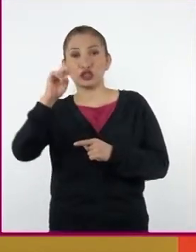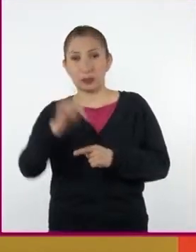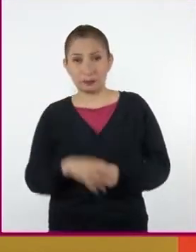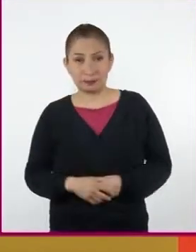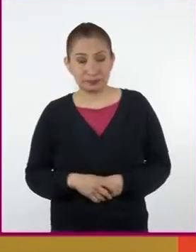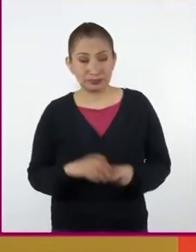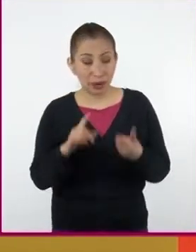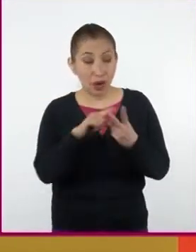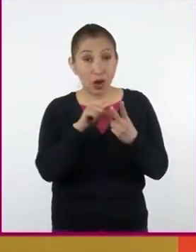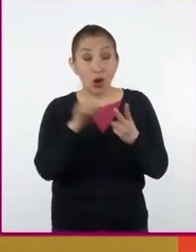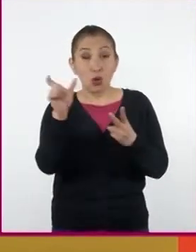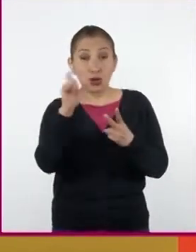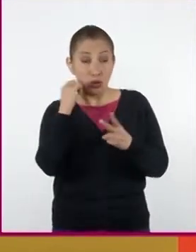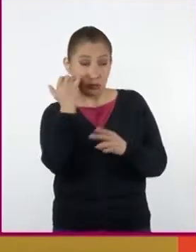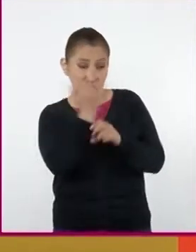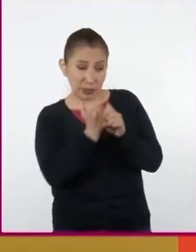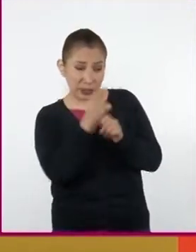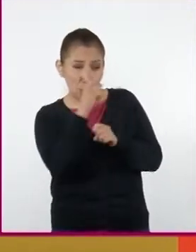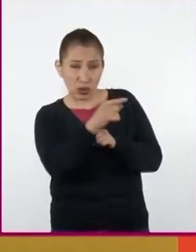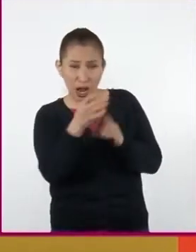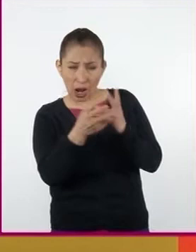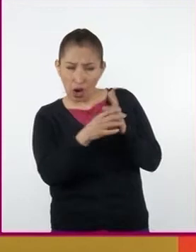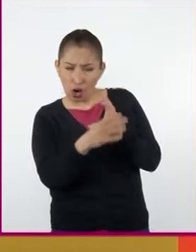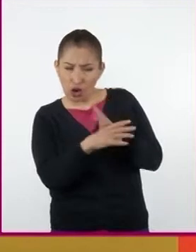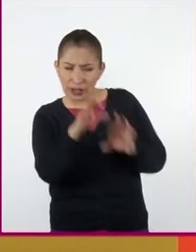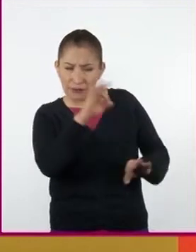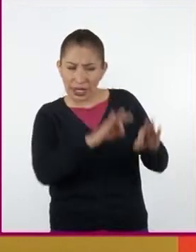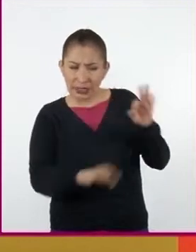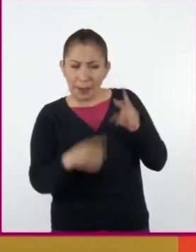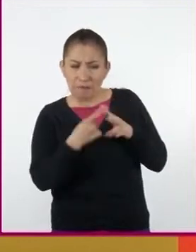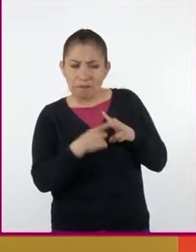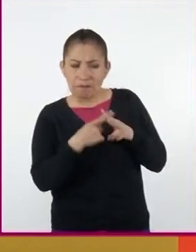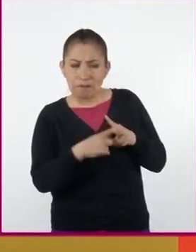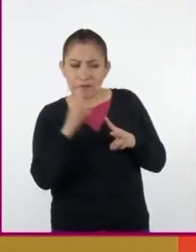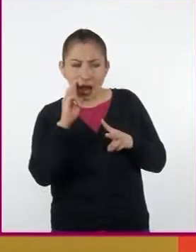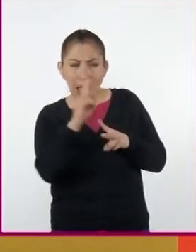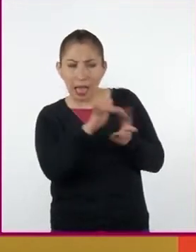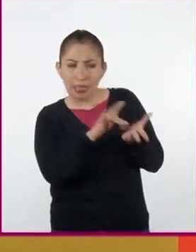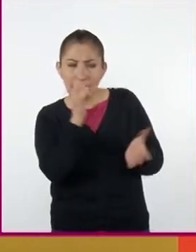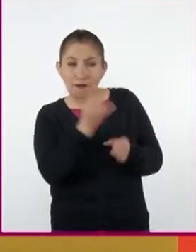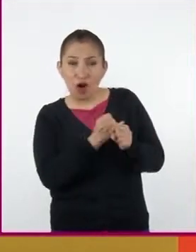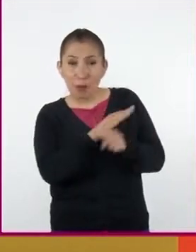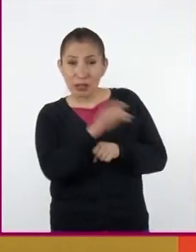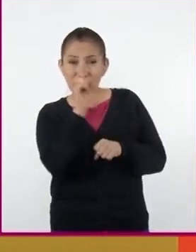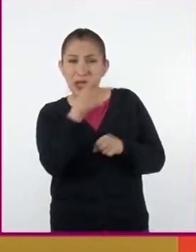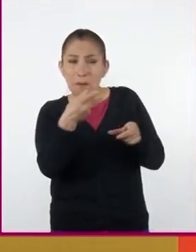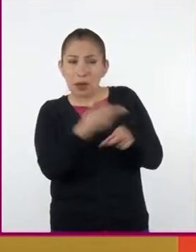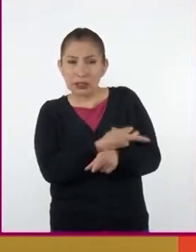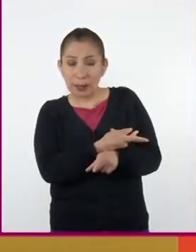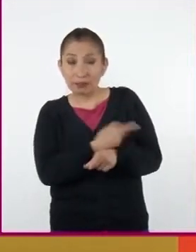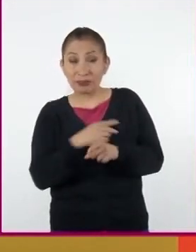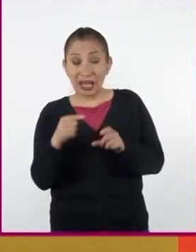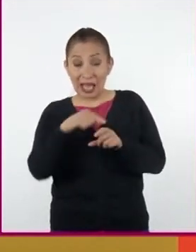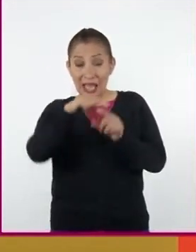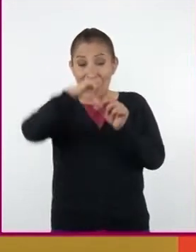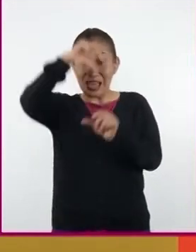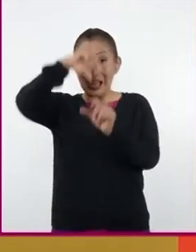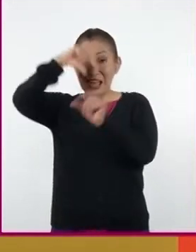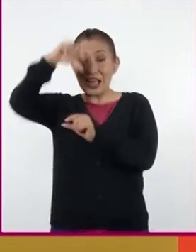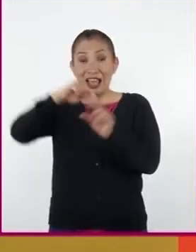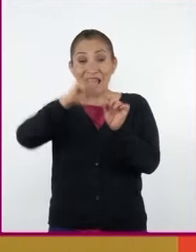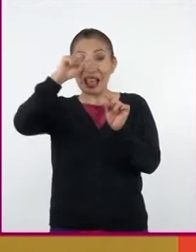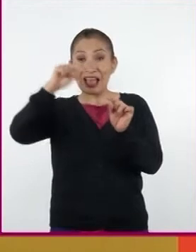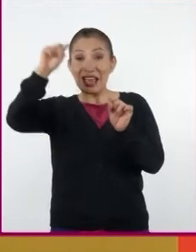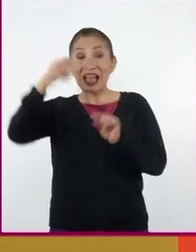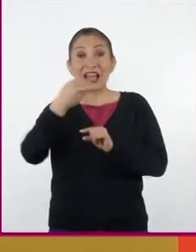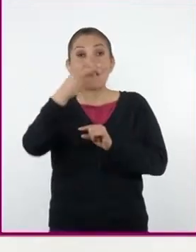Cuando estudiamos un fenómeno físico, se realizan mediciones con el fin de obtener información de él. Las gráficas son representaciones de